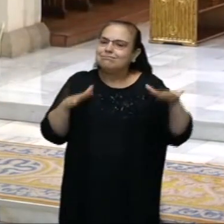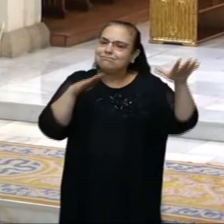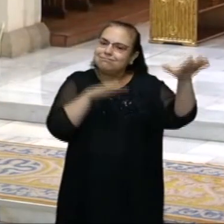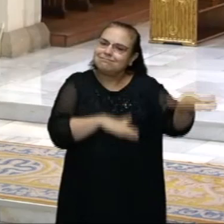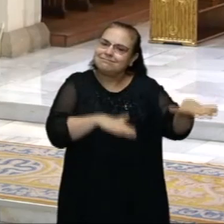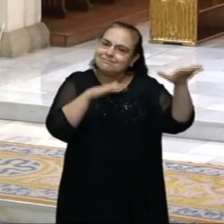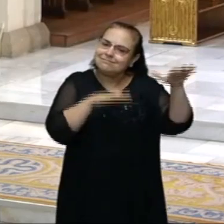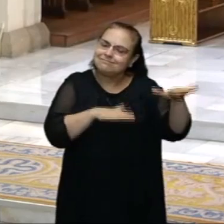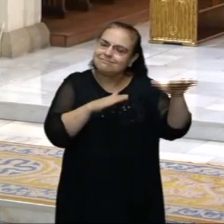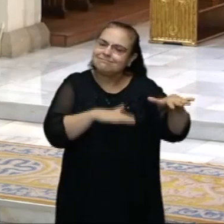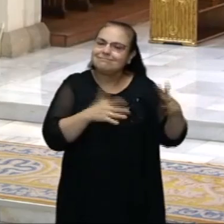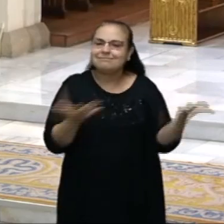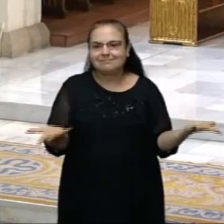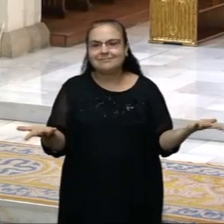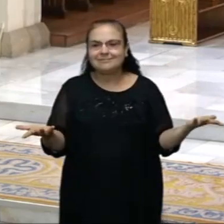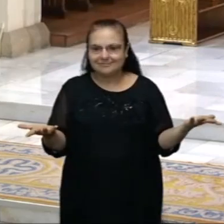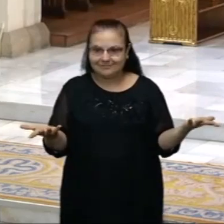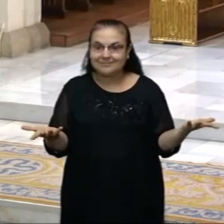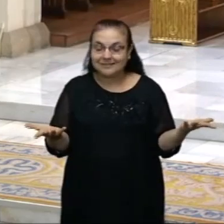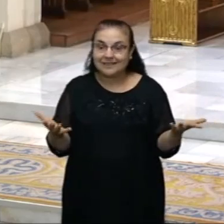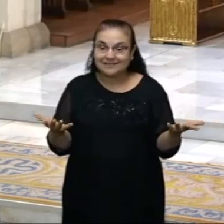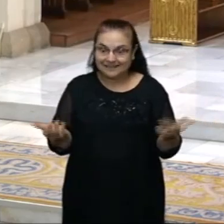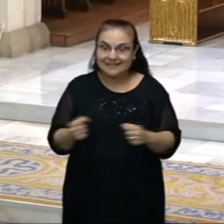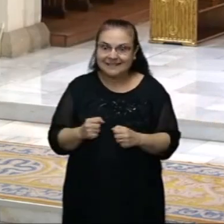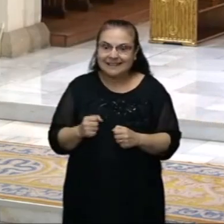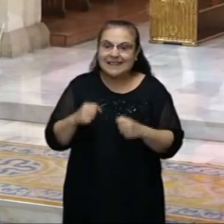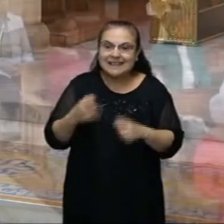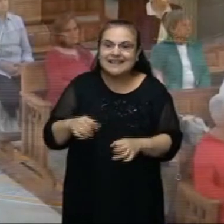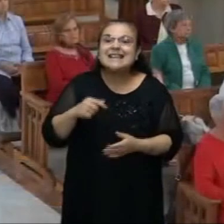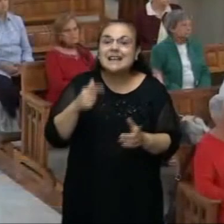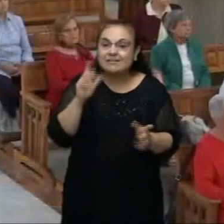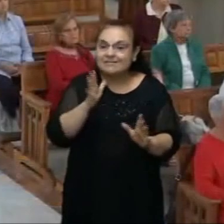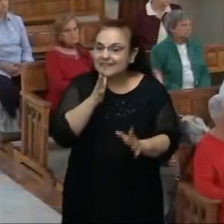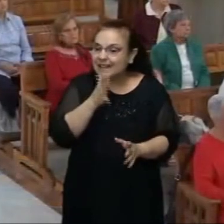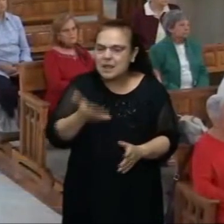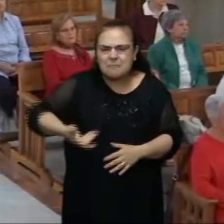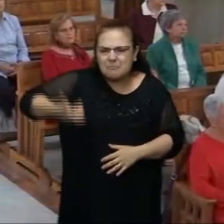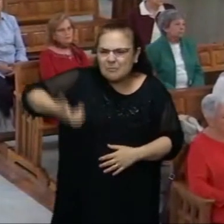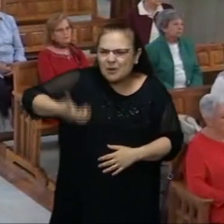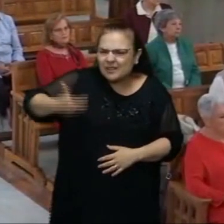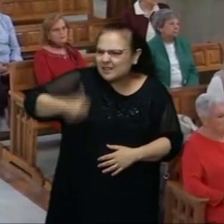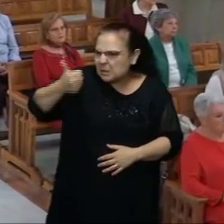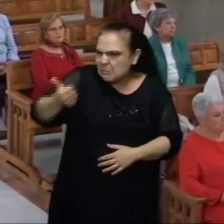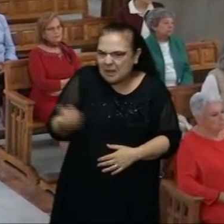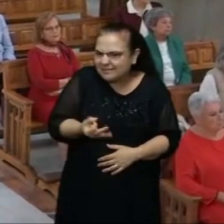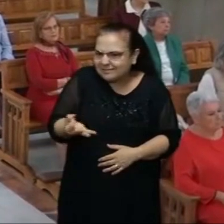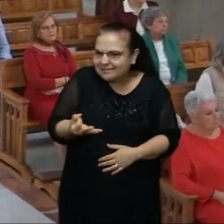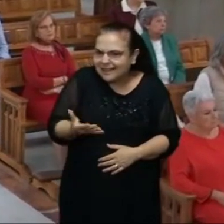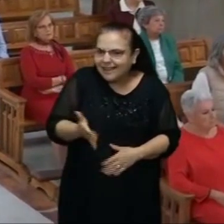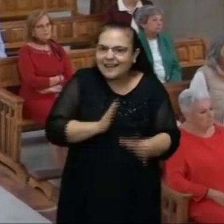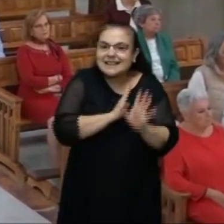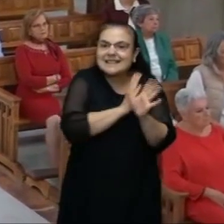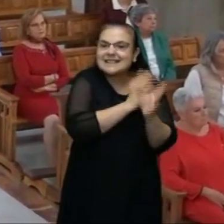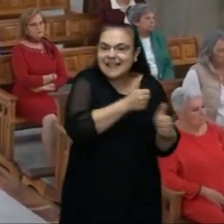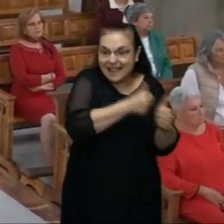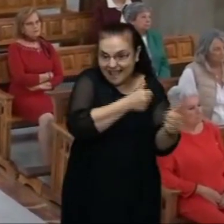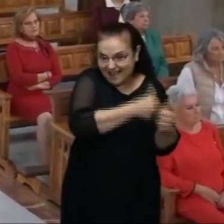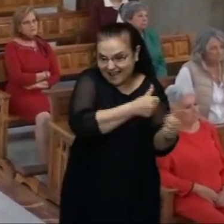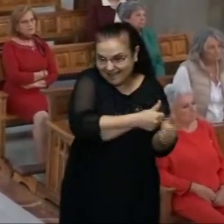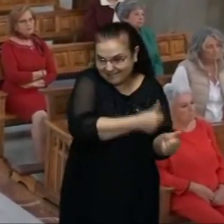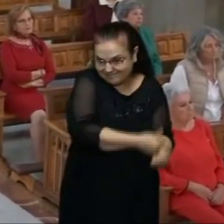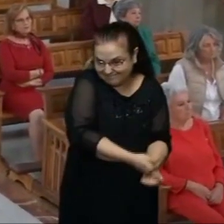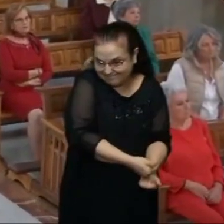venerarle, que adorarle y, sobre todo, seguirle. Y así es lo que nos dice hoy el